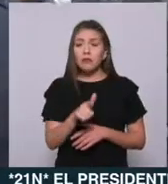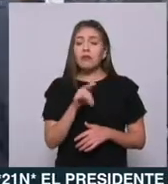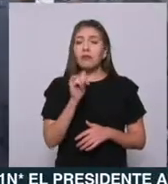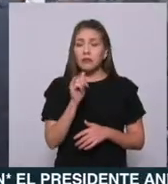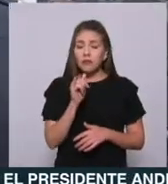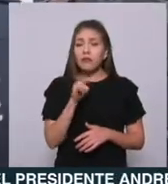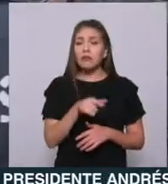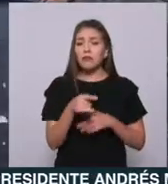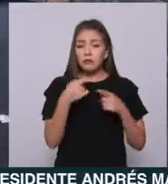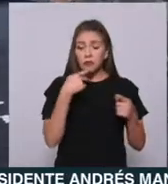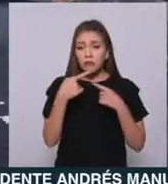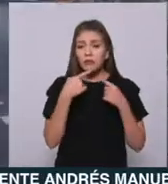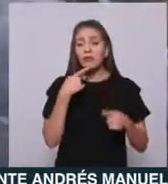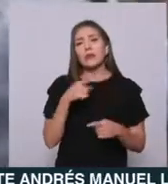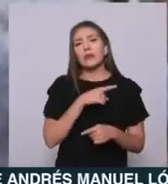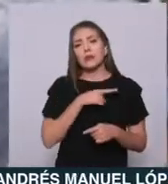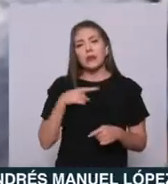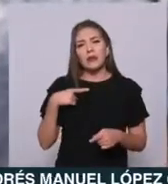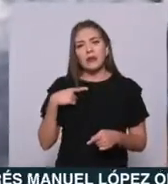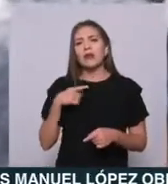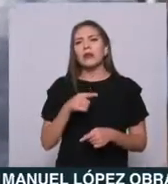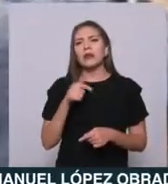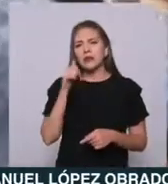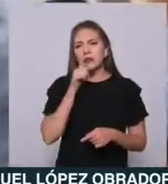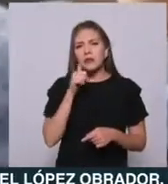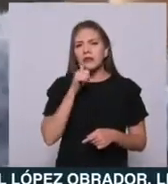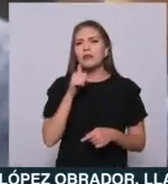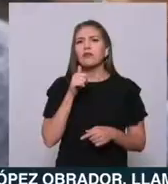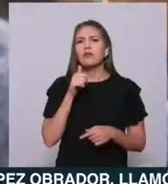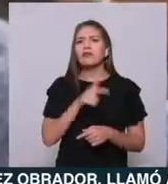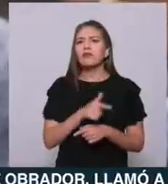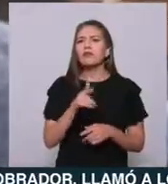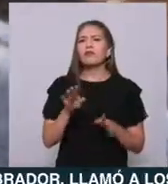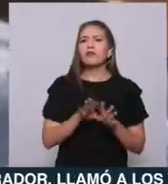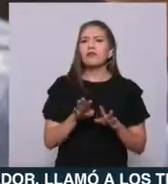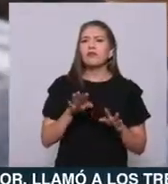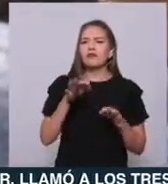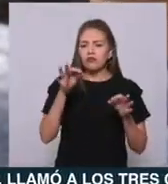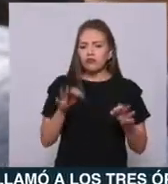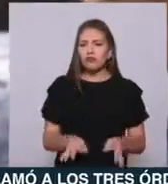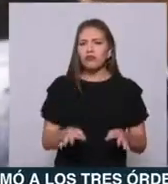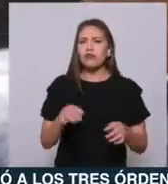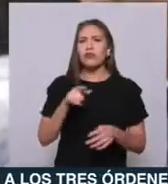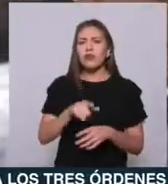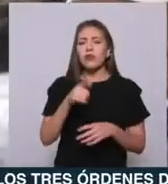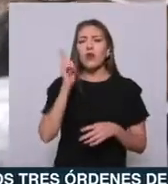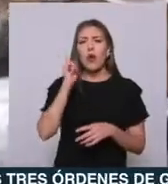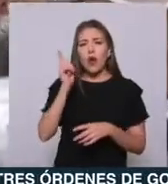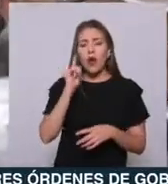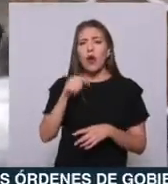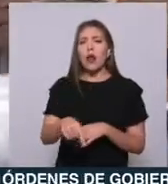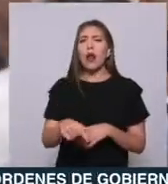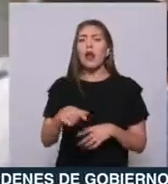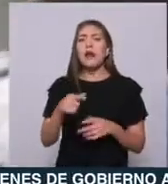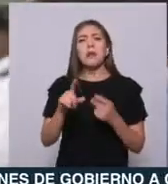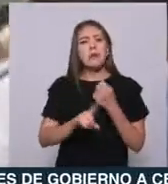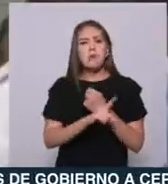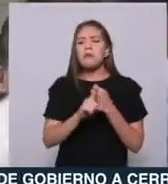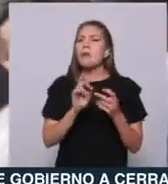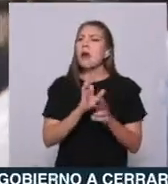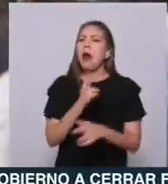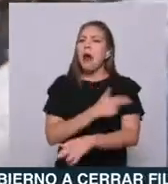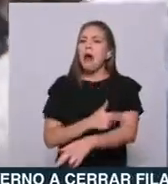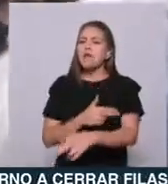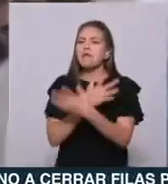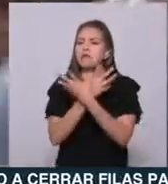el fondo, y en este caso hay fondo, hay forma, prefiero el fondo, y si el fondo es que esto se repare, se arregle y sea lo mejor para los